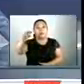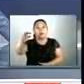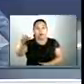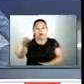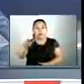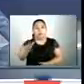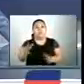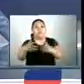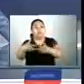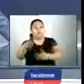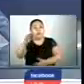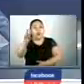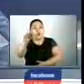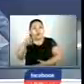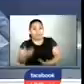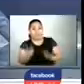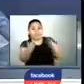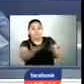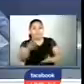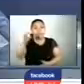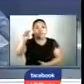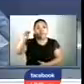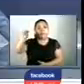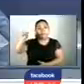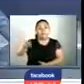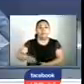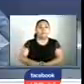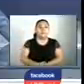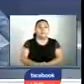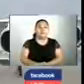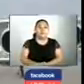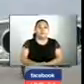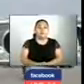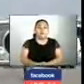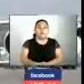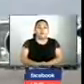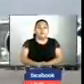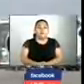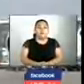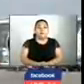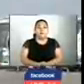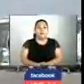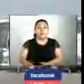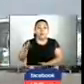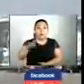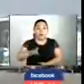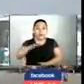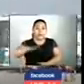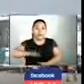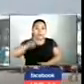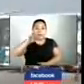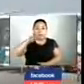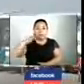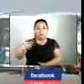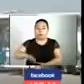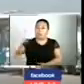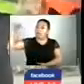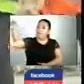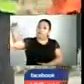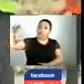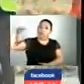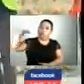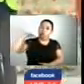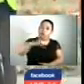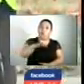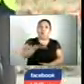mecanismo COVAX de la Organización Mundial de la Salud. A las 14 horas aterrizó en el aeropuerto internacional